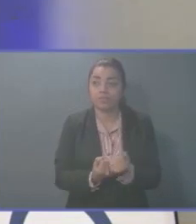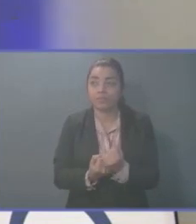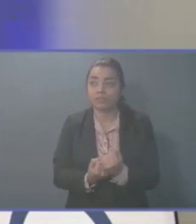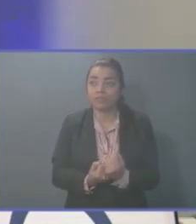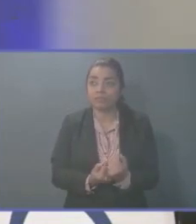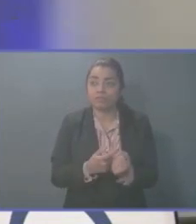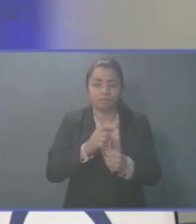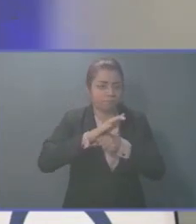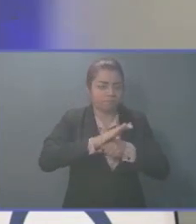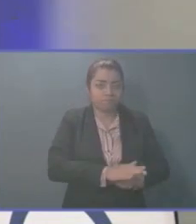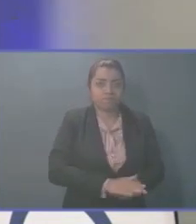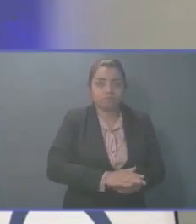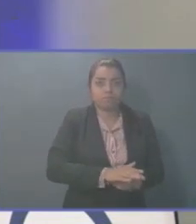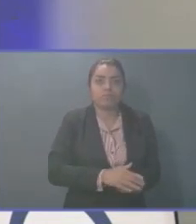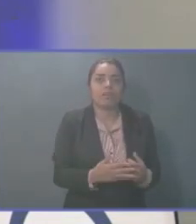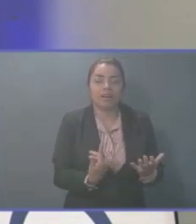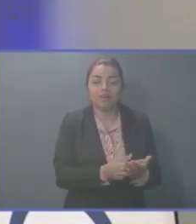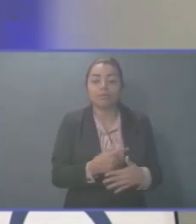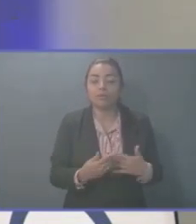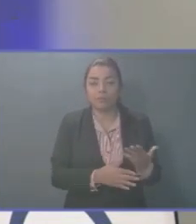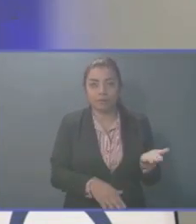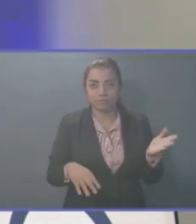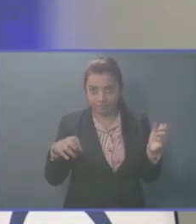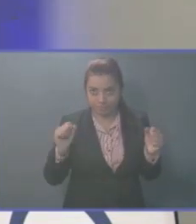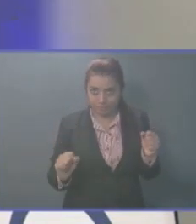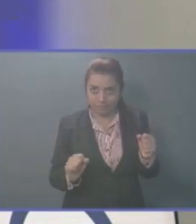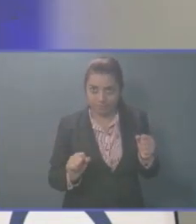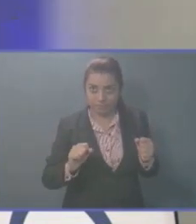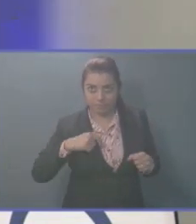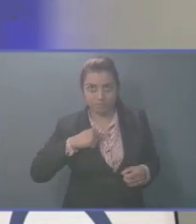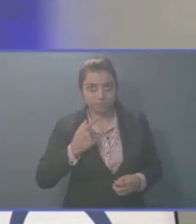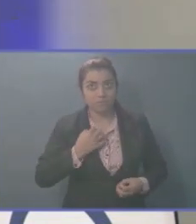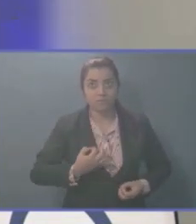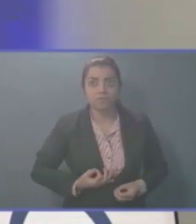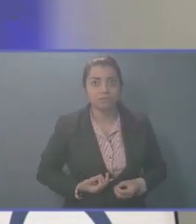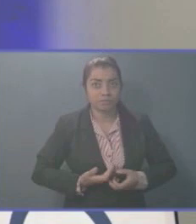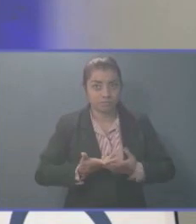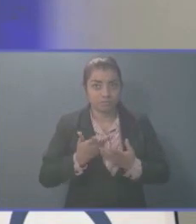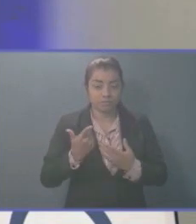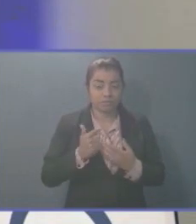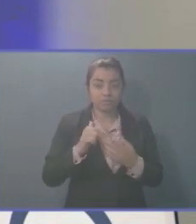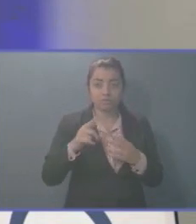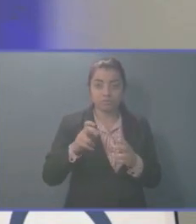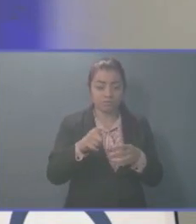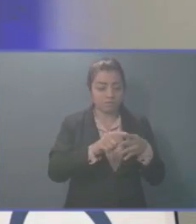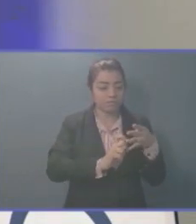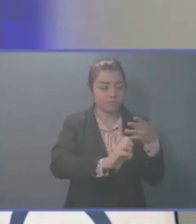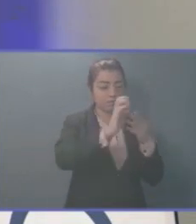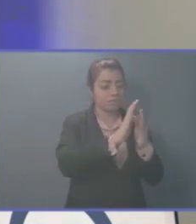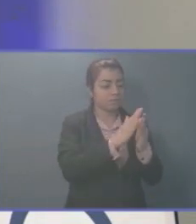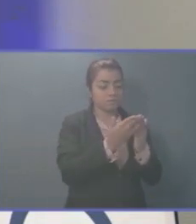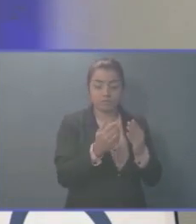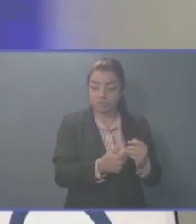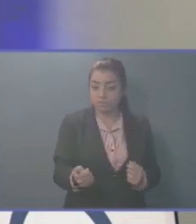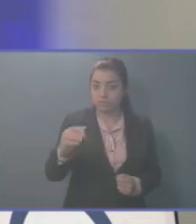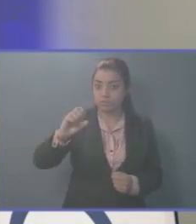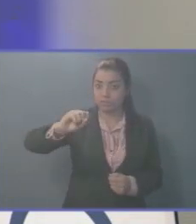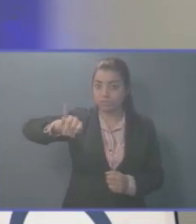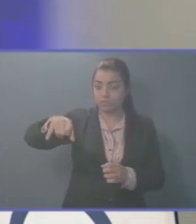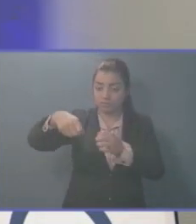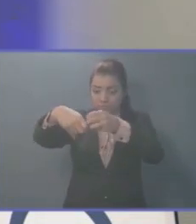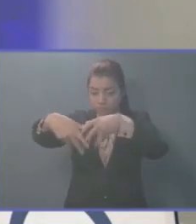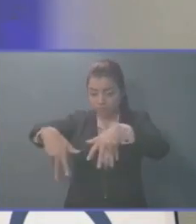que existan, porque yo debo decir, a pesar que ya hubo de parte de la Sala de lo Constitucional, de la Sala de